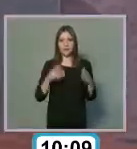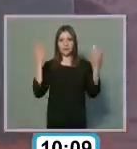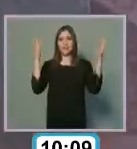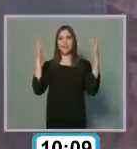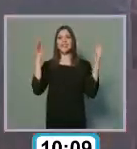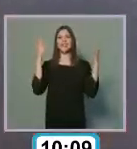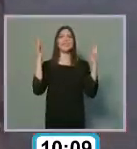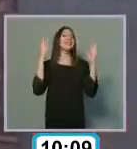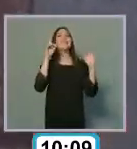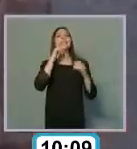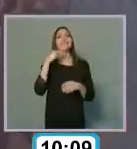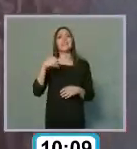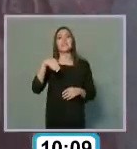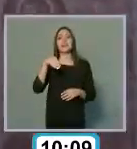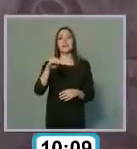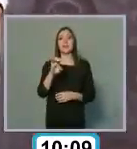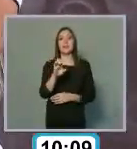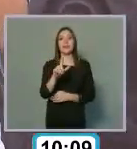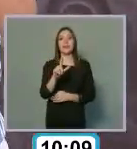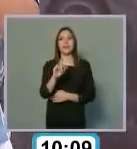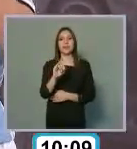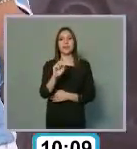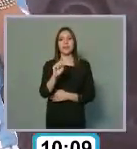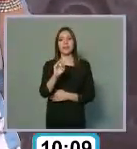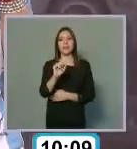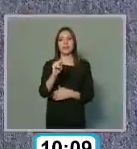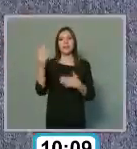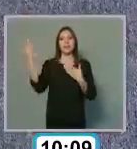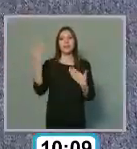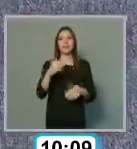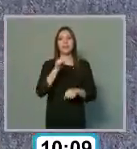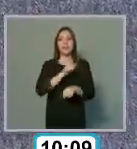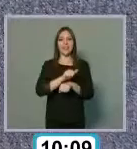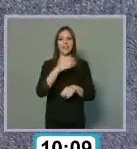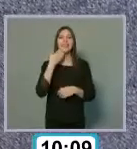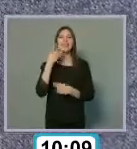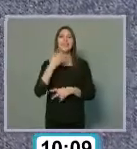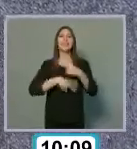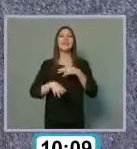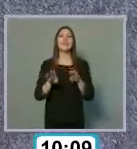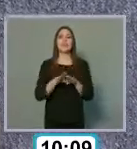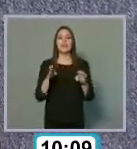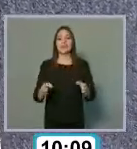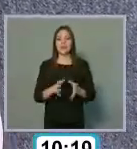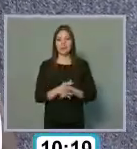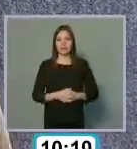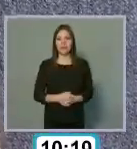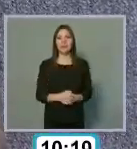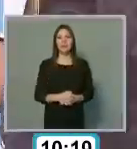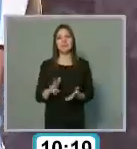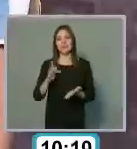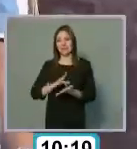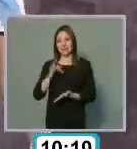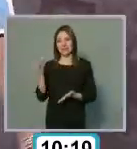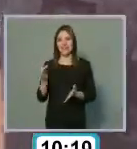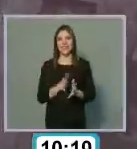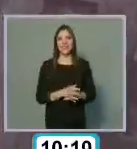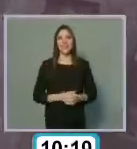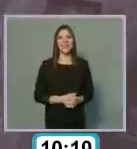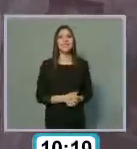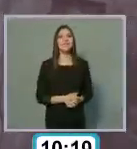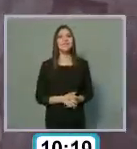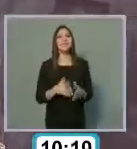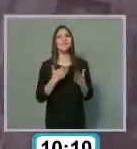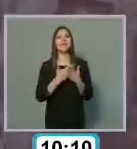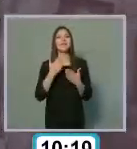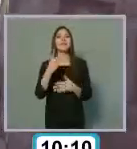Aplauso para Melicia desde la Argentina. Bienvenida, ¿cómo estás, mi amor? Un placer tenerte. Gracias. Y bueno, vienes a presentar